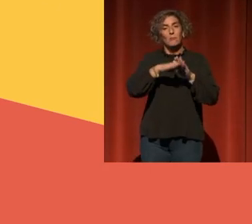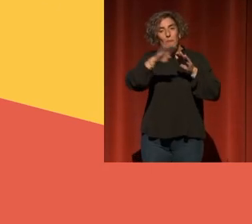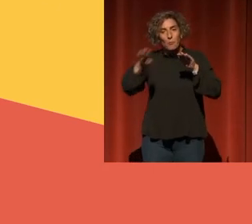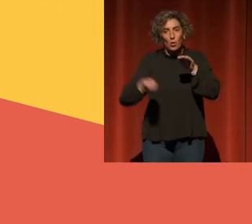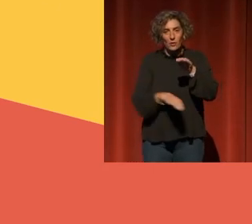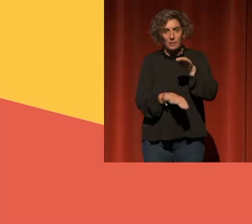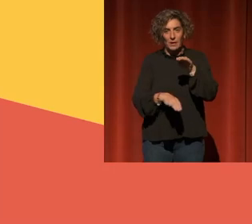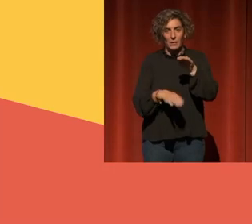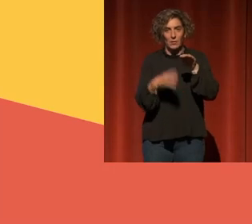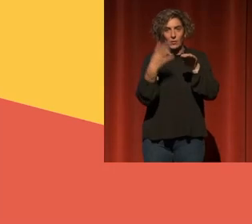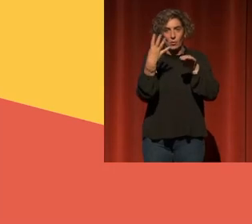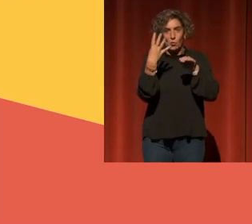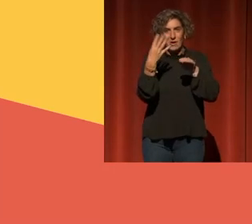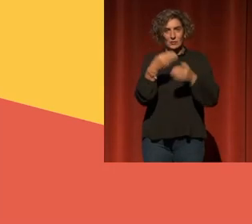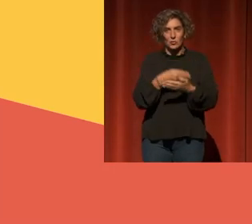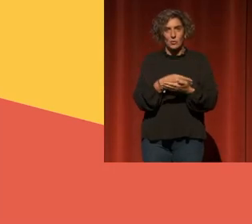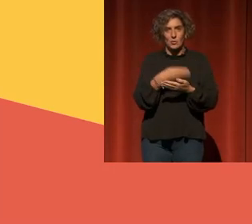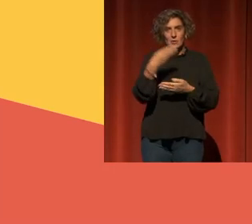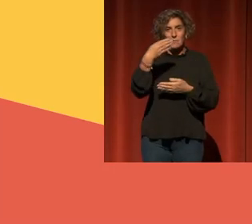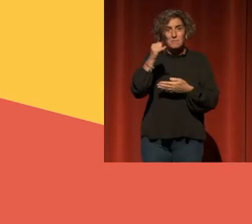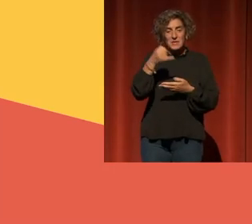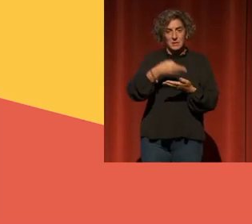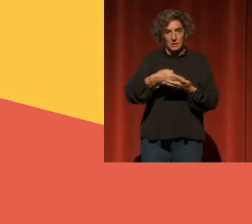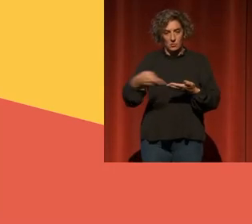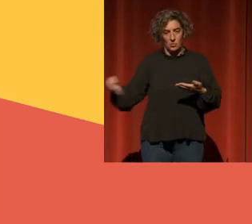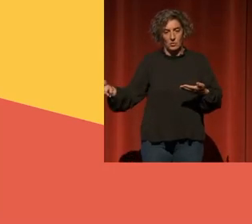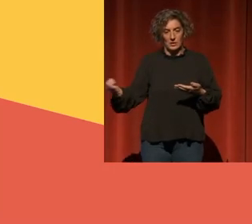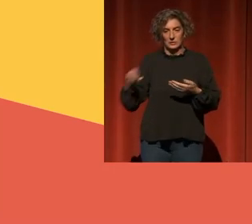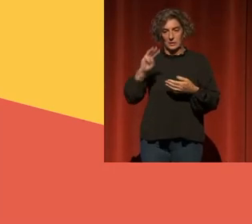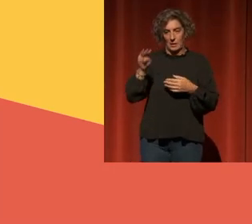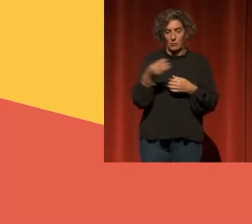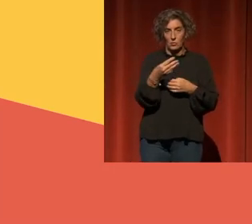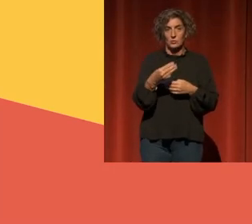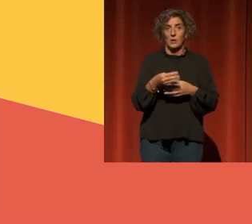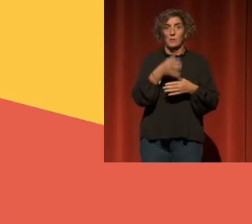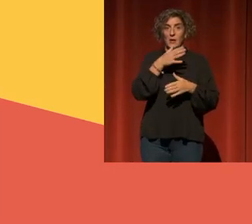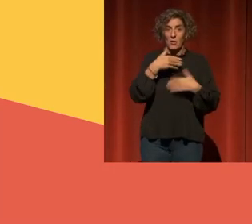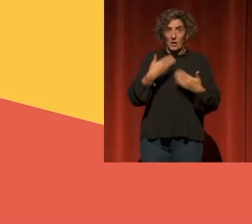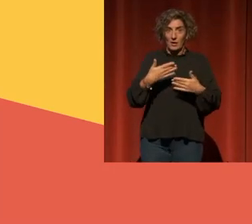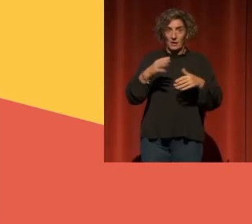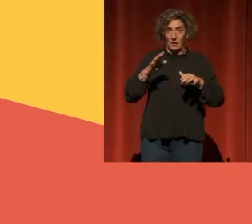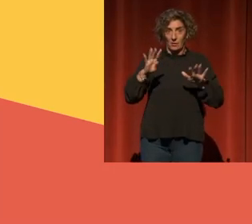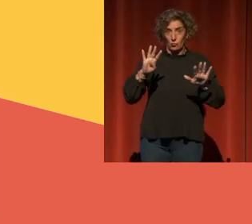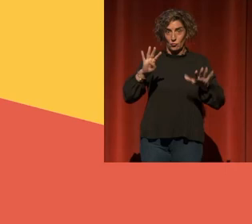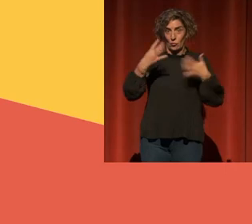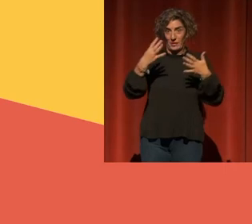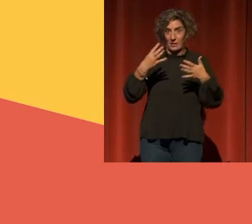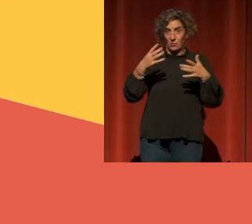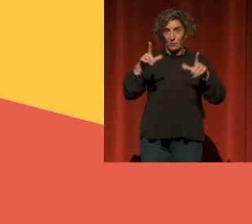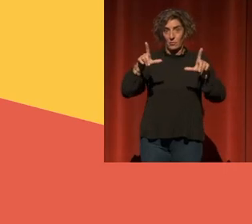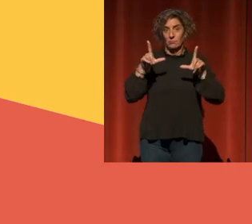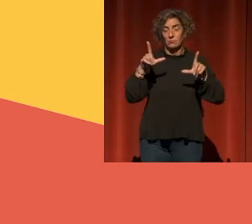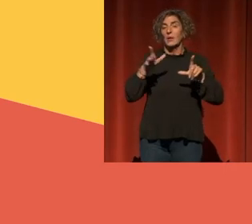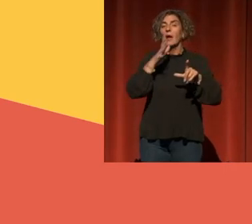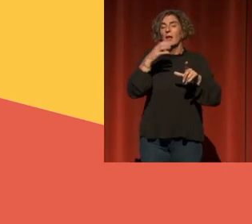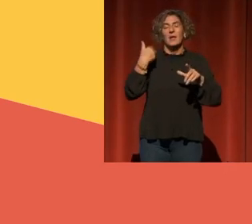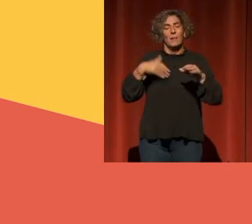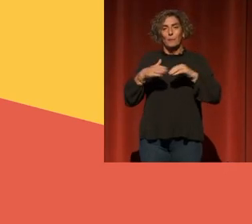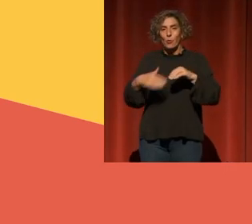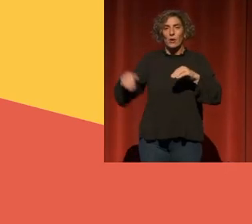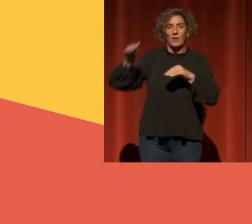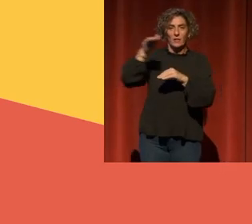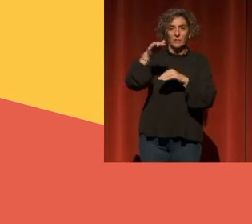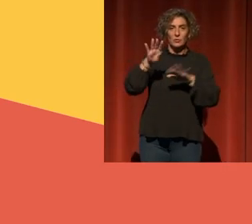de los 4 billones de euros sin embargo con el 90 con el noveno programa Marco Ya vamos por encima de